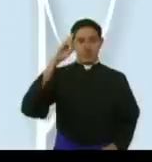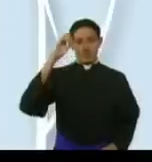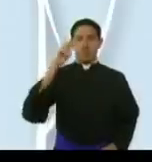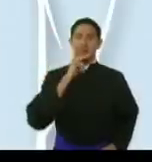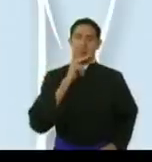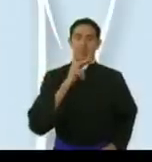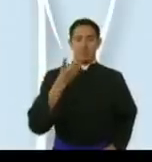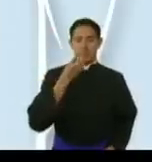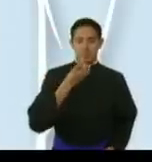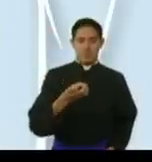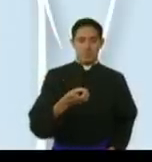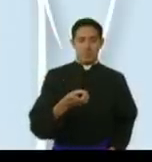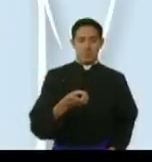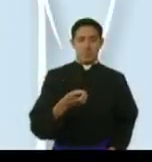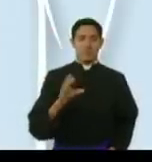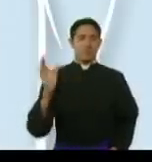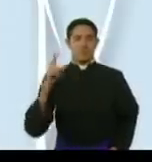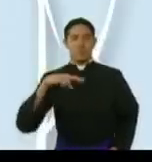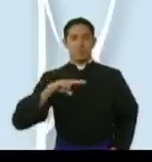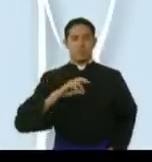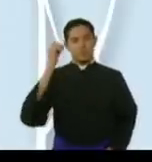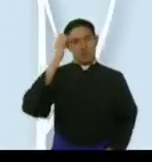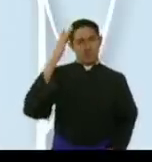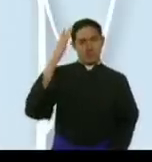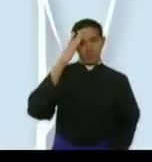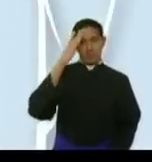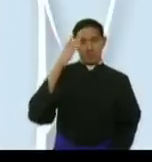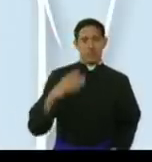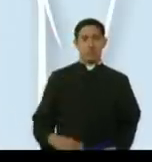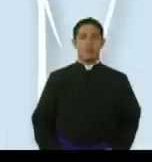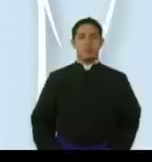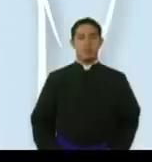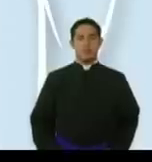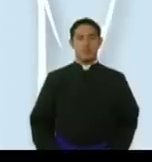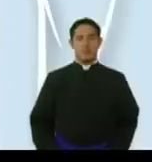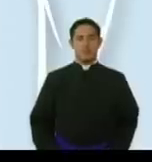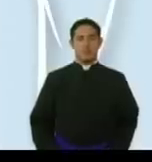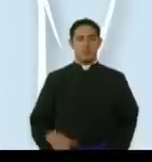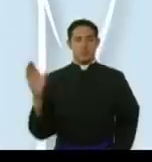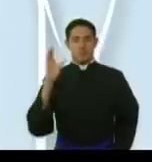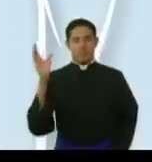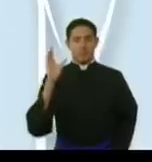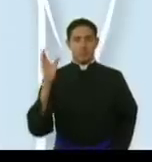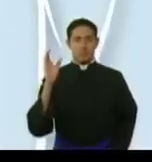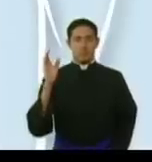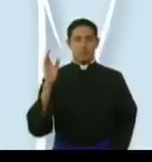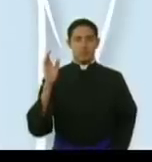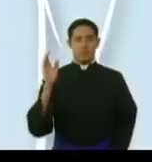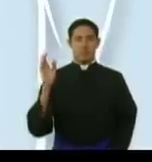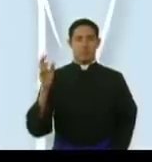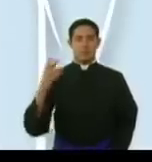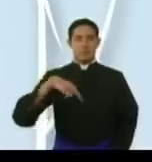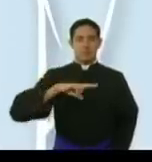el Padre Eterno las dijo el día en que tú y yo fuimos bautizados, cuando por